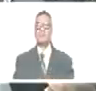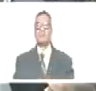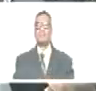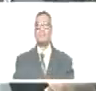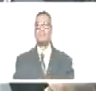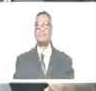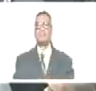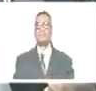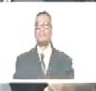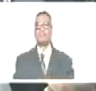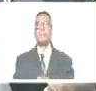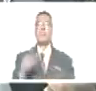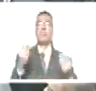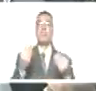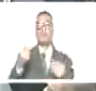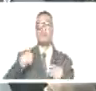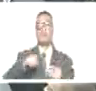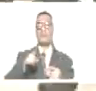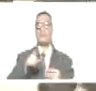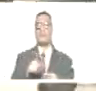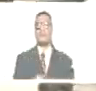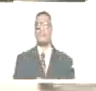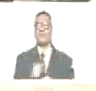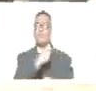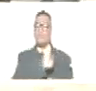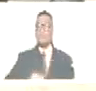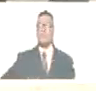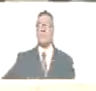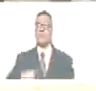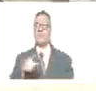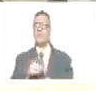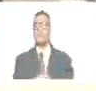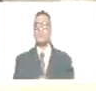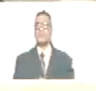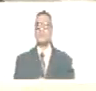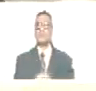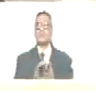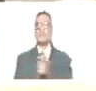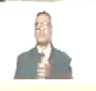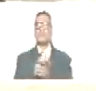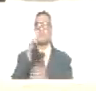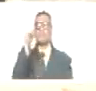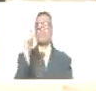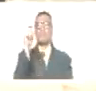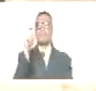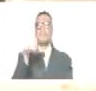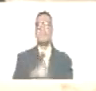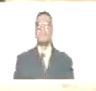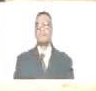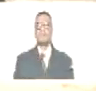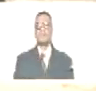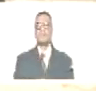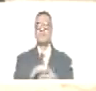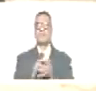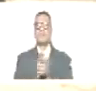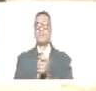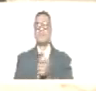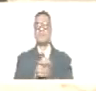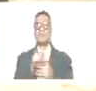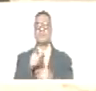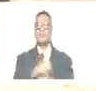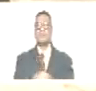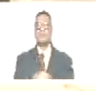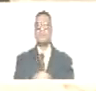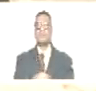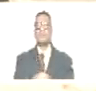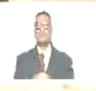Tiene mucho que ver, compañero presidente, colegas diputados, compañeros de la bancada de la